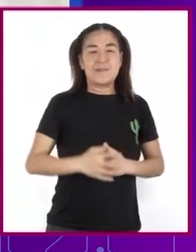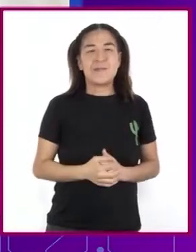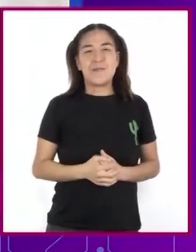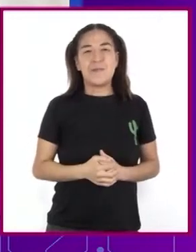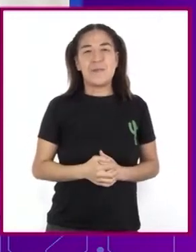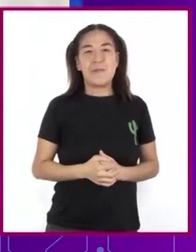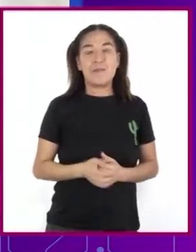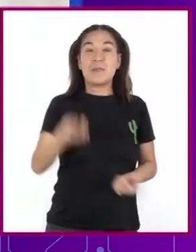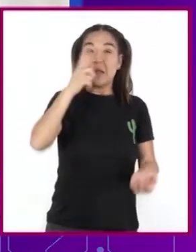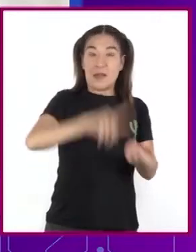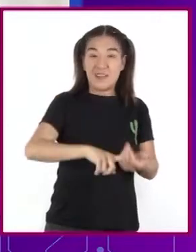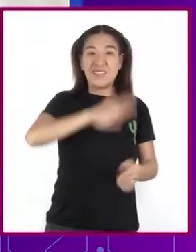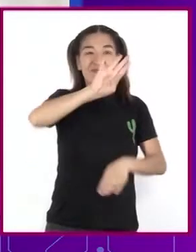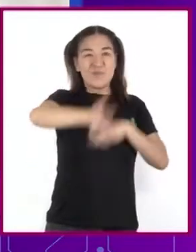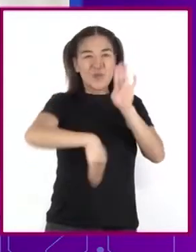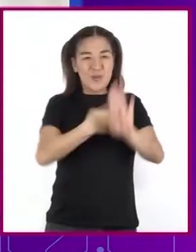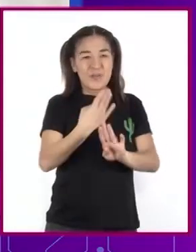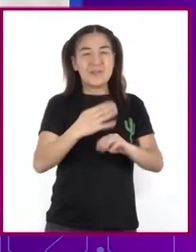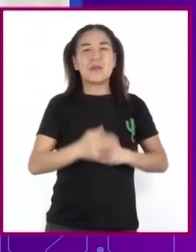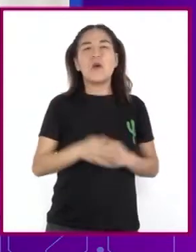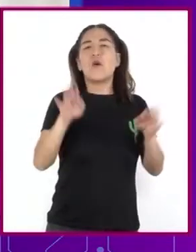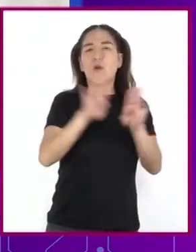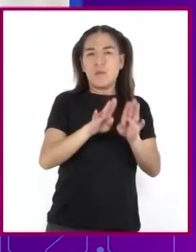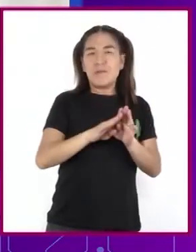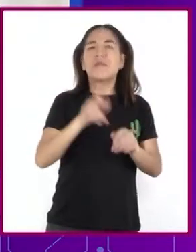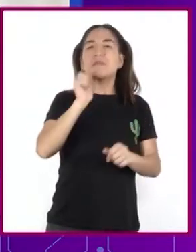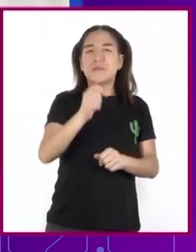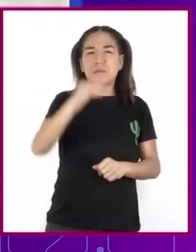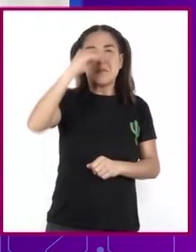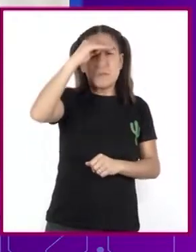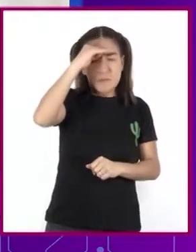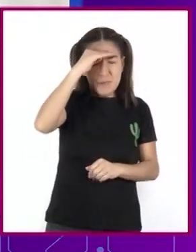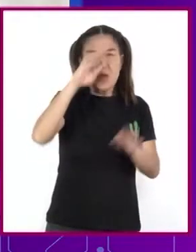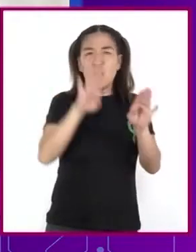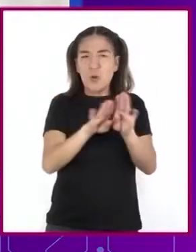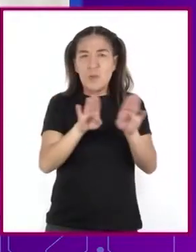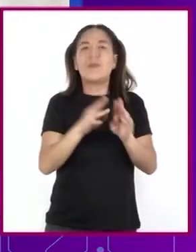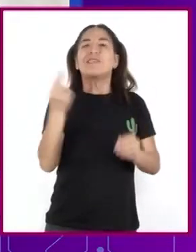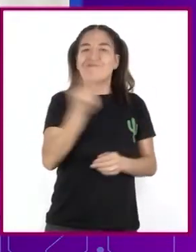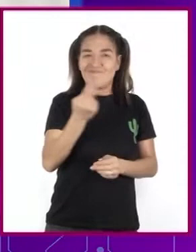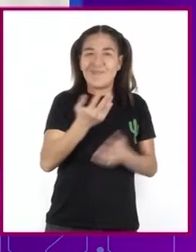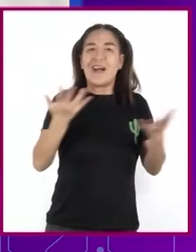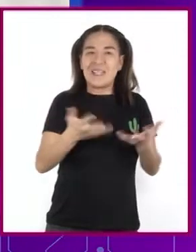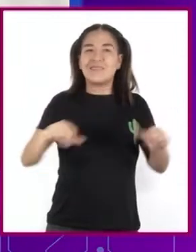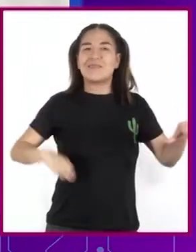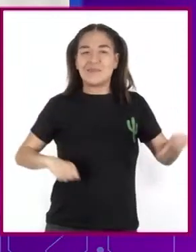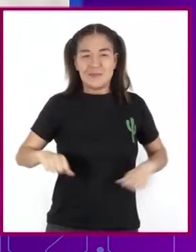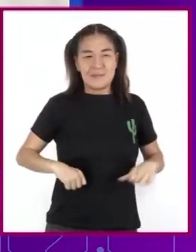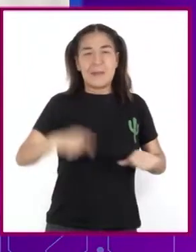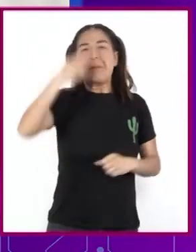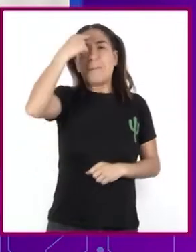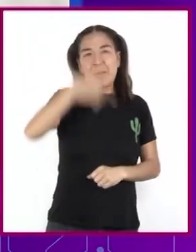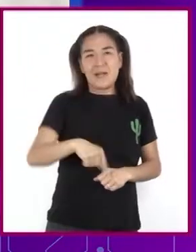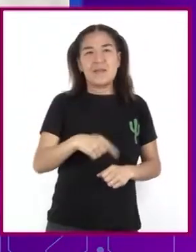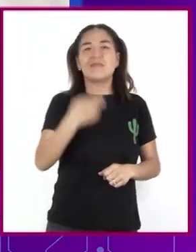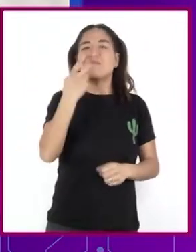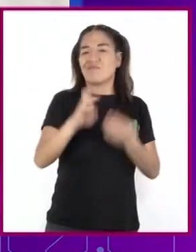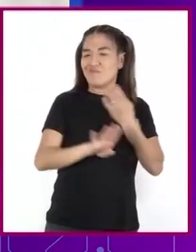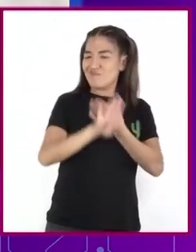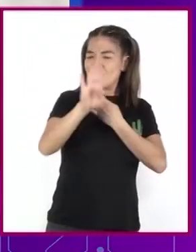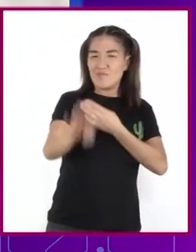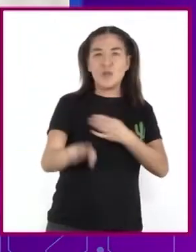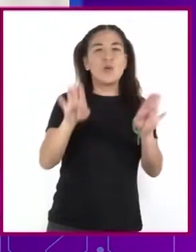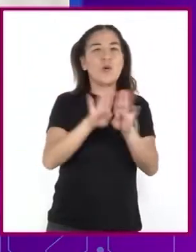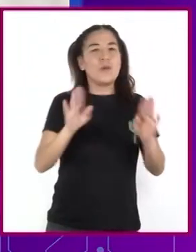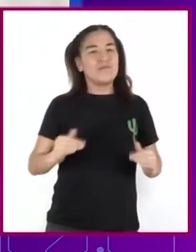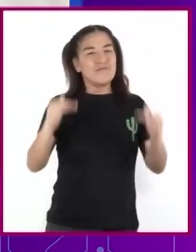El mundo cada vez se vuelve más consciente de que es necesario actuar para combatir la desigualdad de